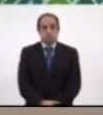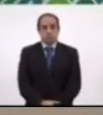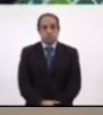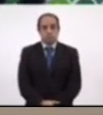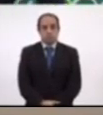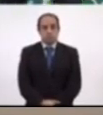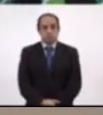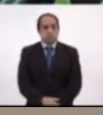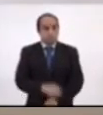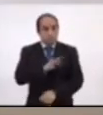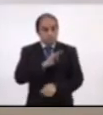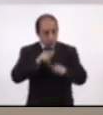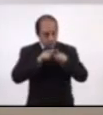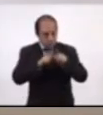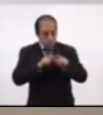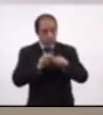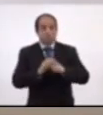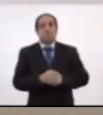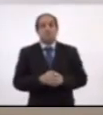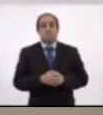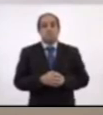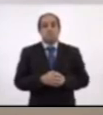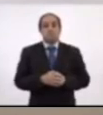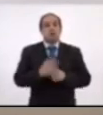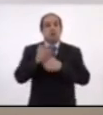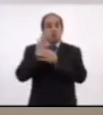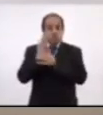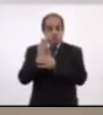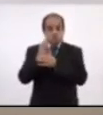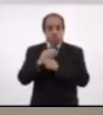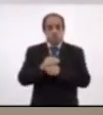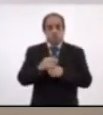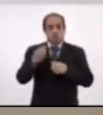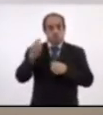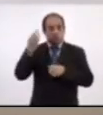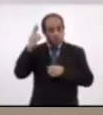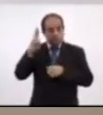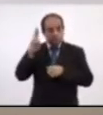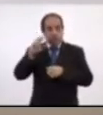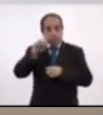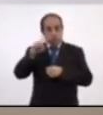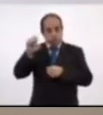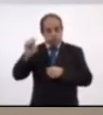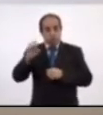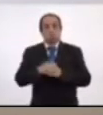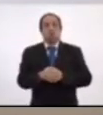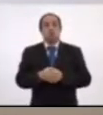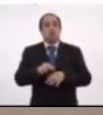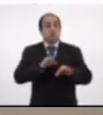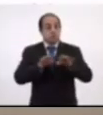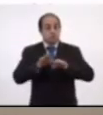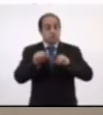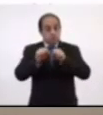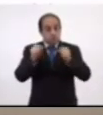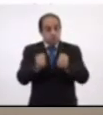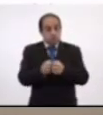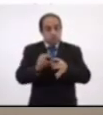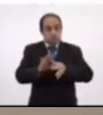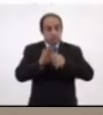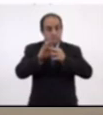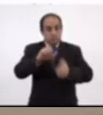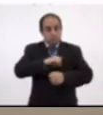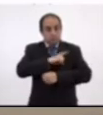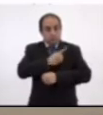Sí, podemos continuar. Como lo señala el maestro Zoe Robledo, hemos trabajado como un sistema unificado de